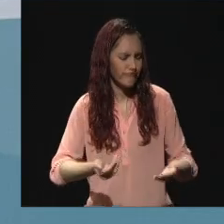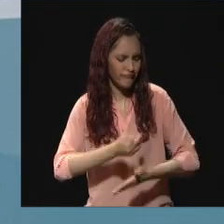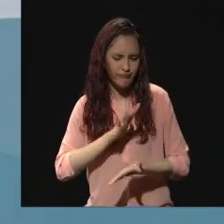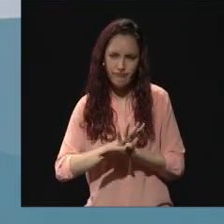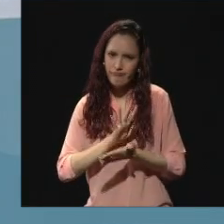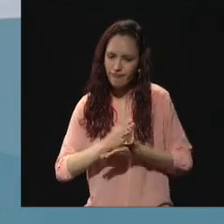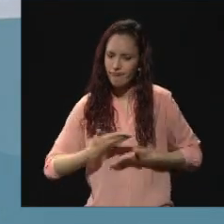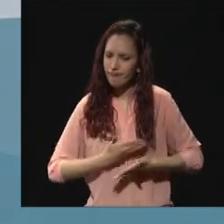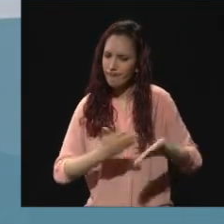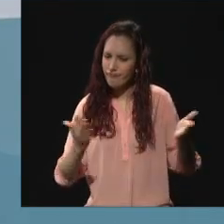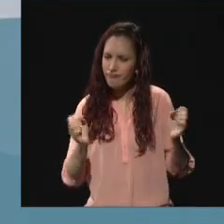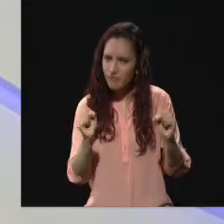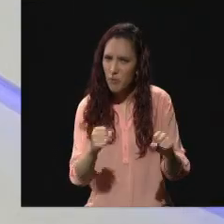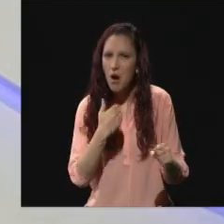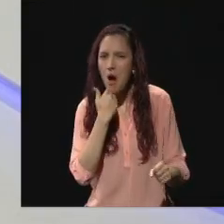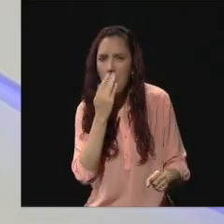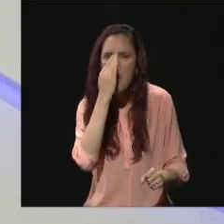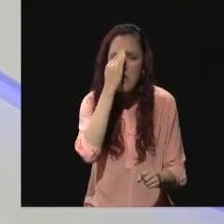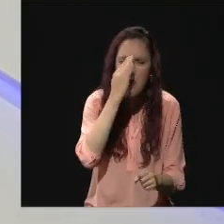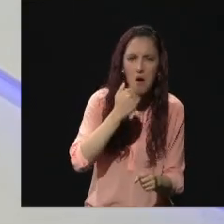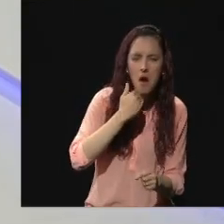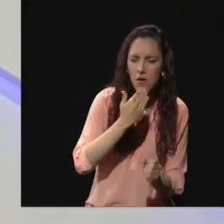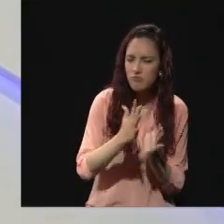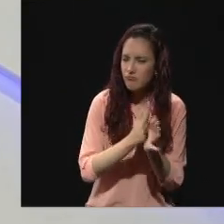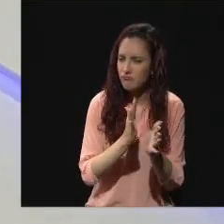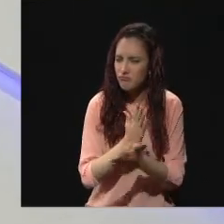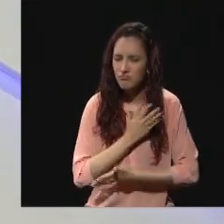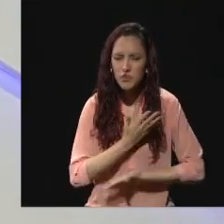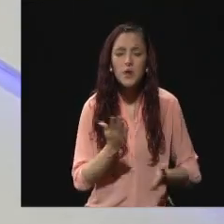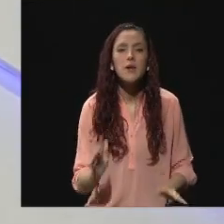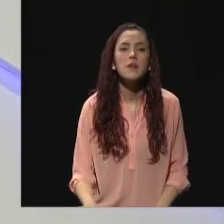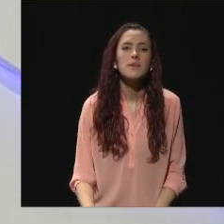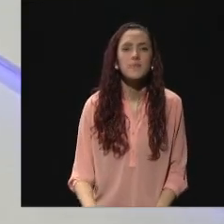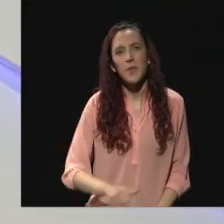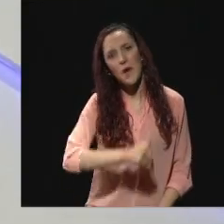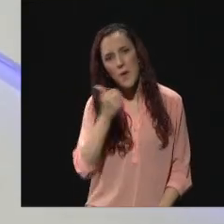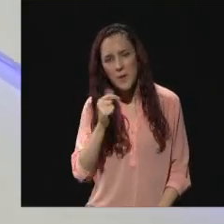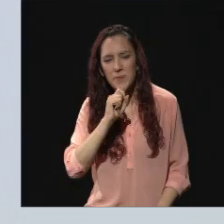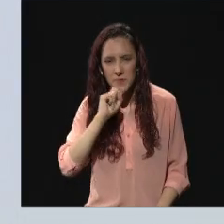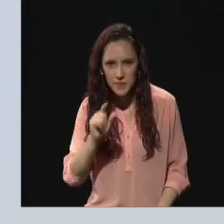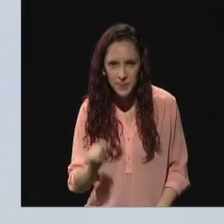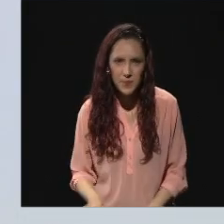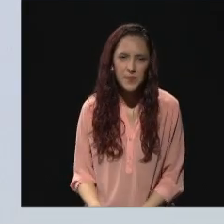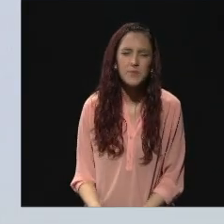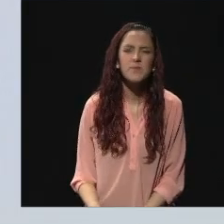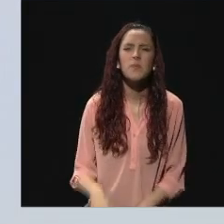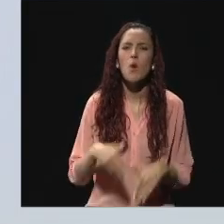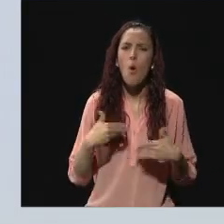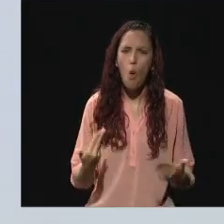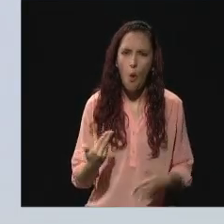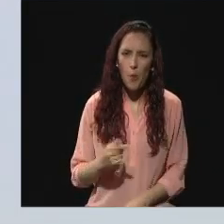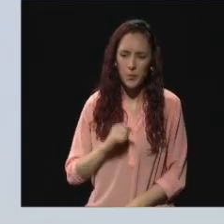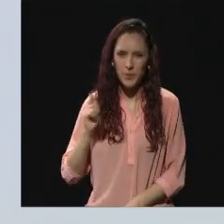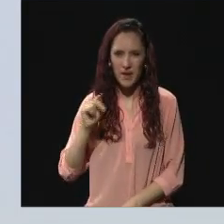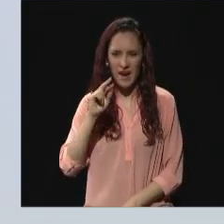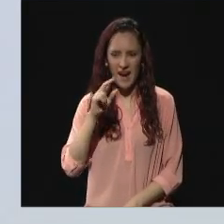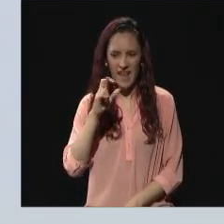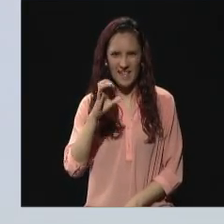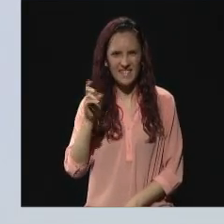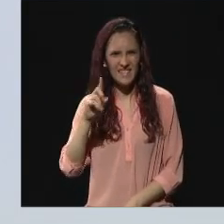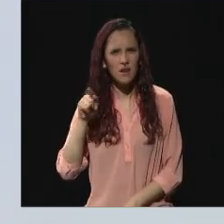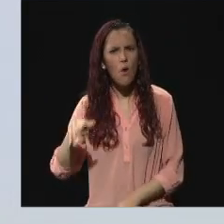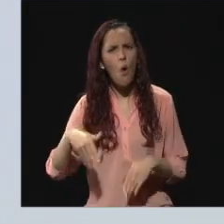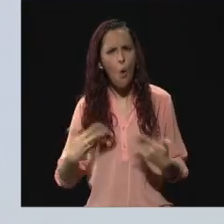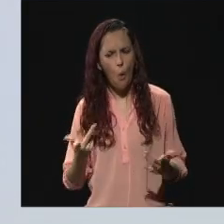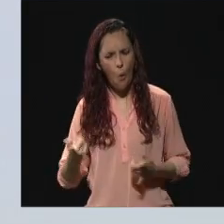a sus inquietudes muy bien otra pregunta como entraría a regular la crc con el nuevo